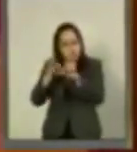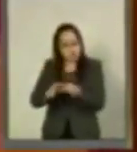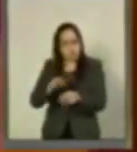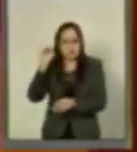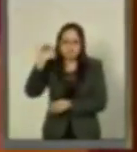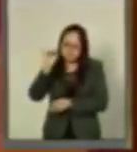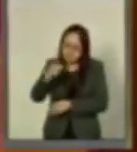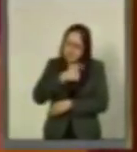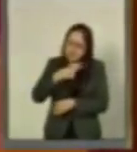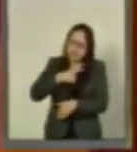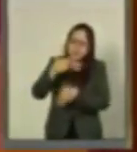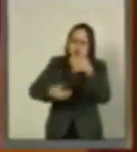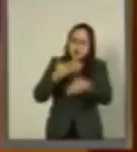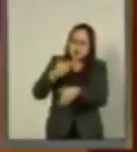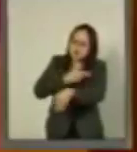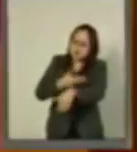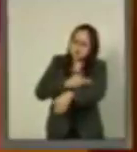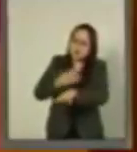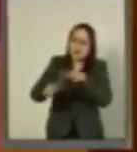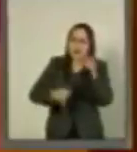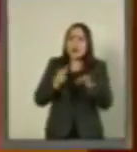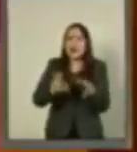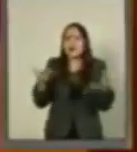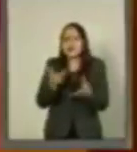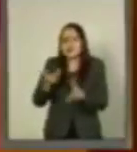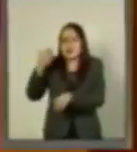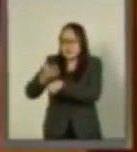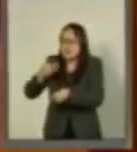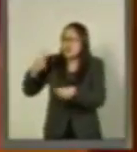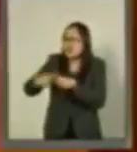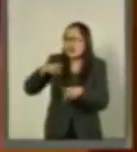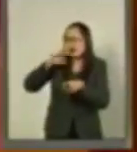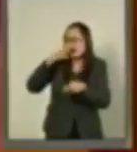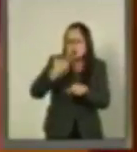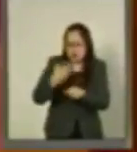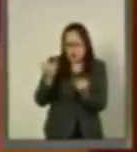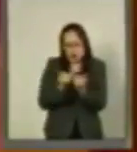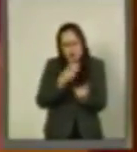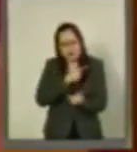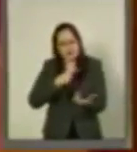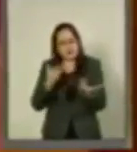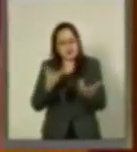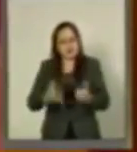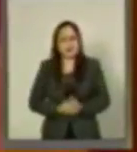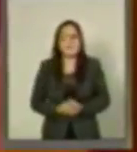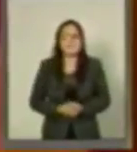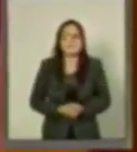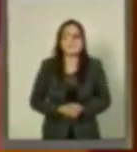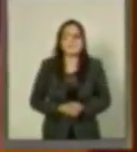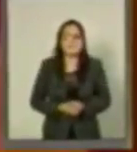que le den el procedimiento que sigue y la sanción y el castigo correspondiente. Y